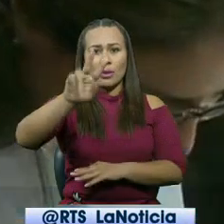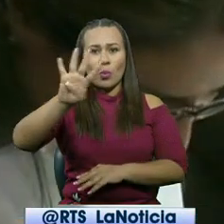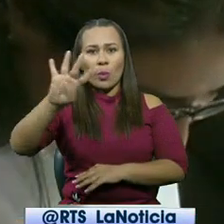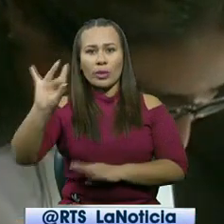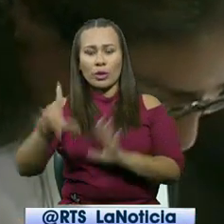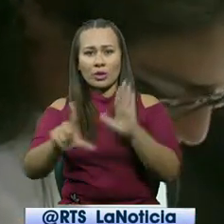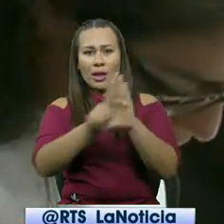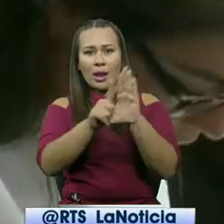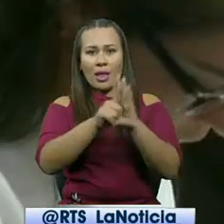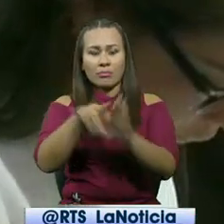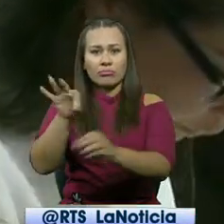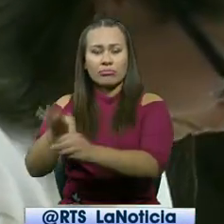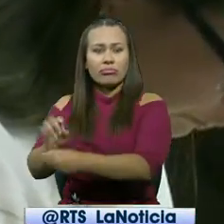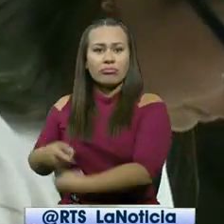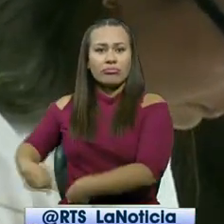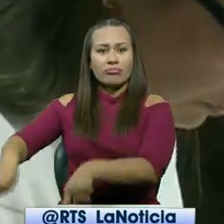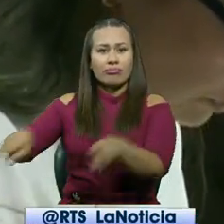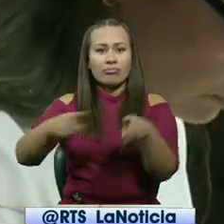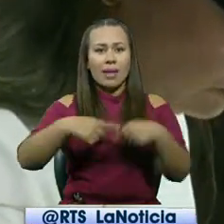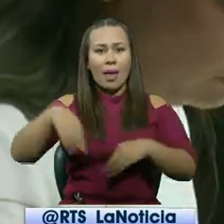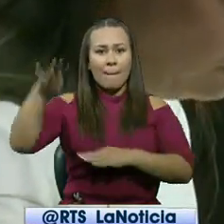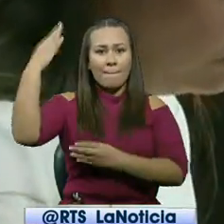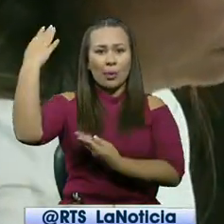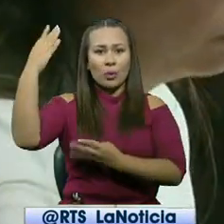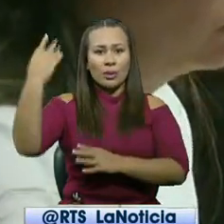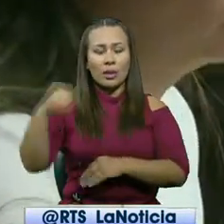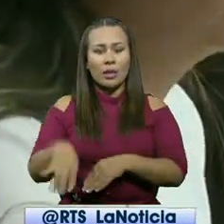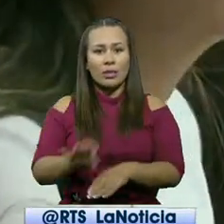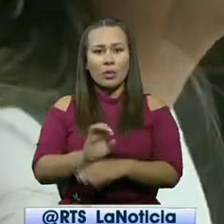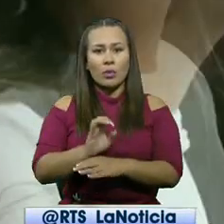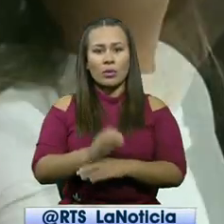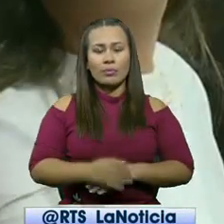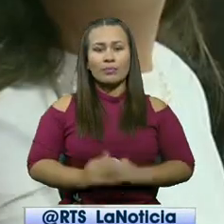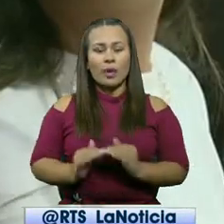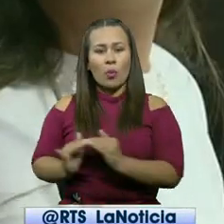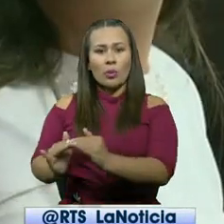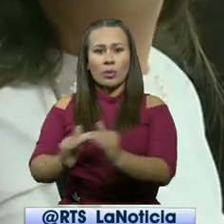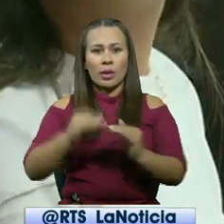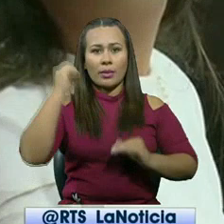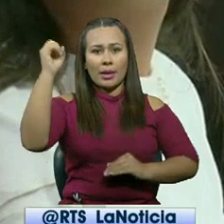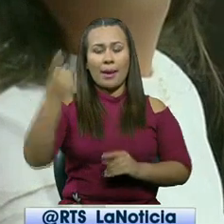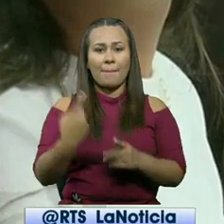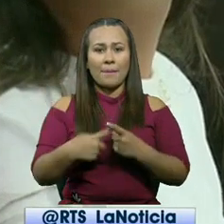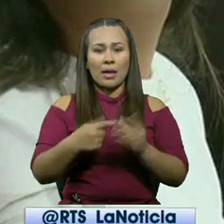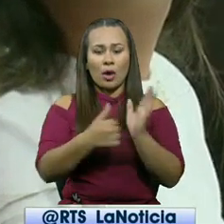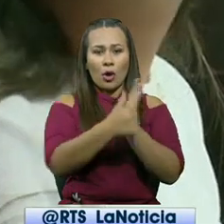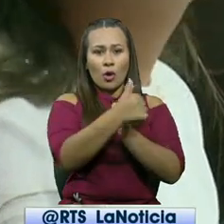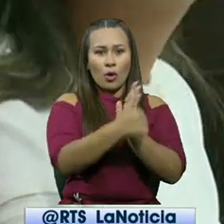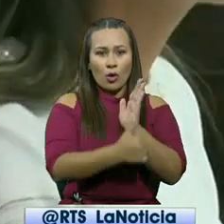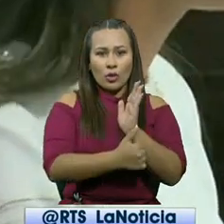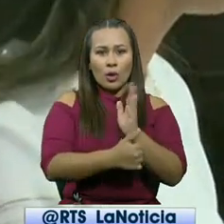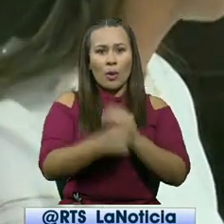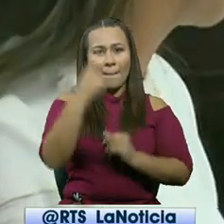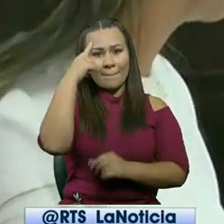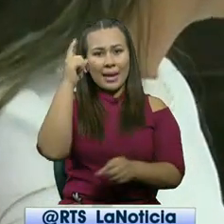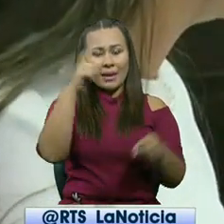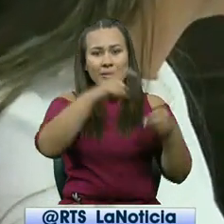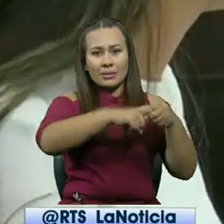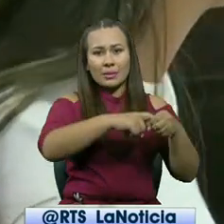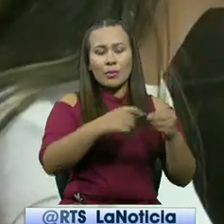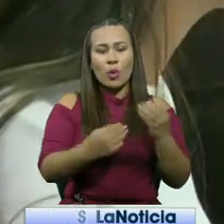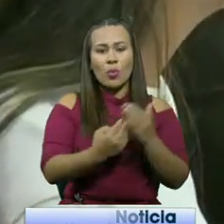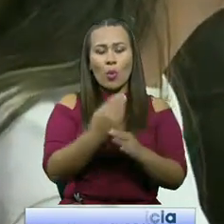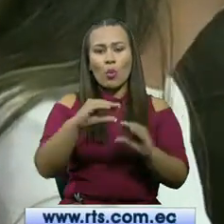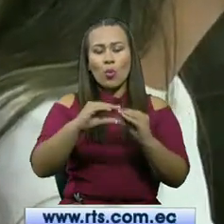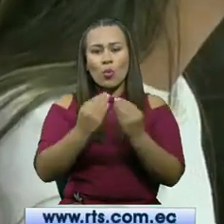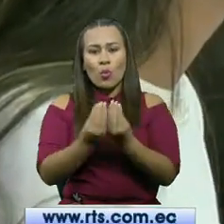Ley Orgánica Electoral y Organizaciones Políticas de la República del Ecuador, Código de la Democracia, de la codificación del reglamento para la inscripción de partidos,